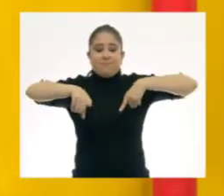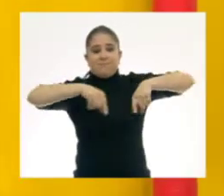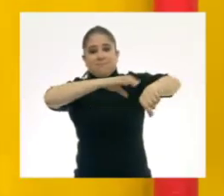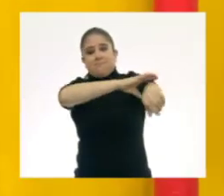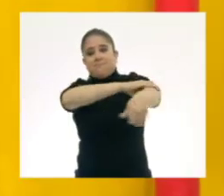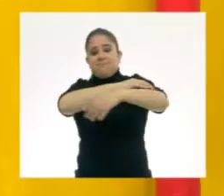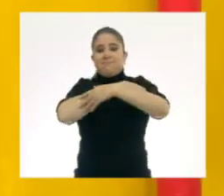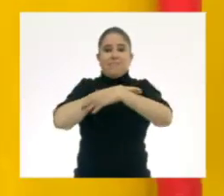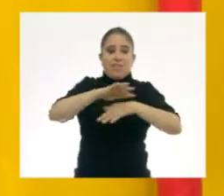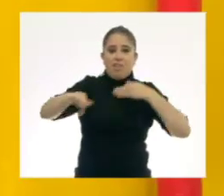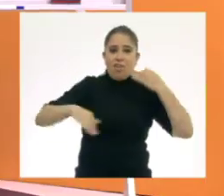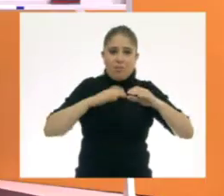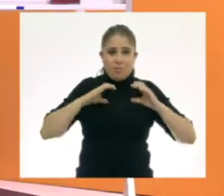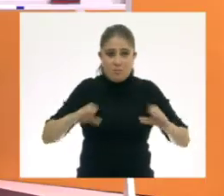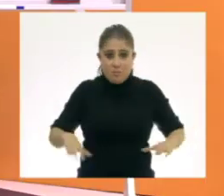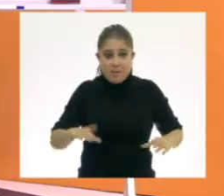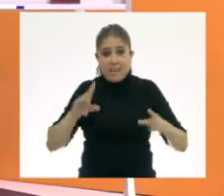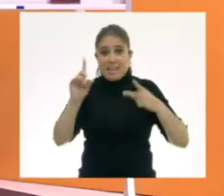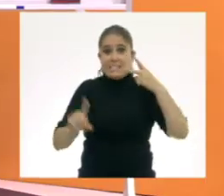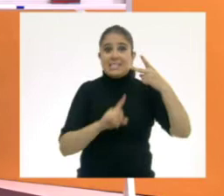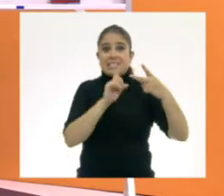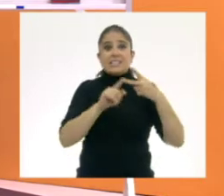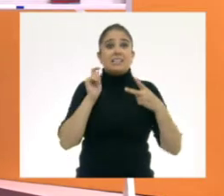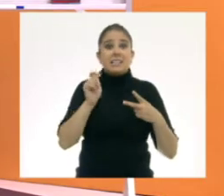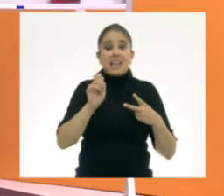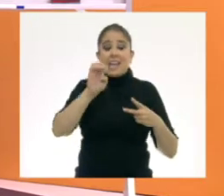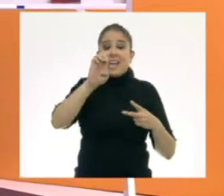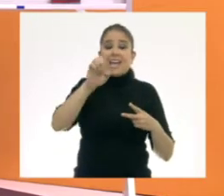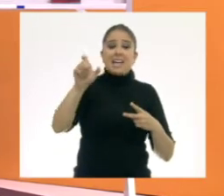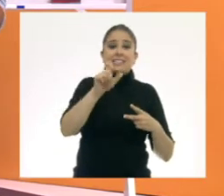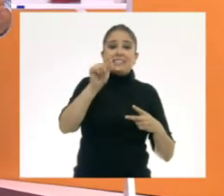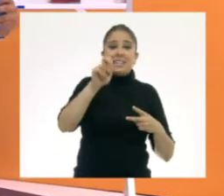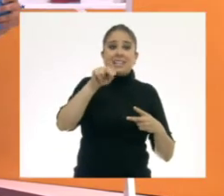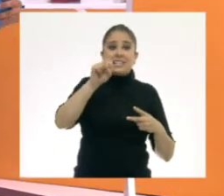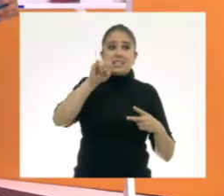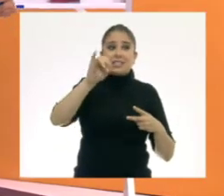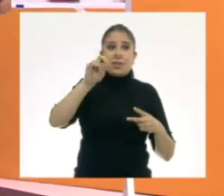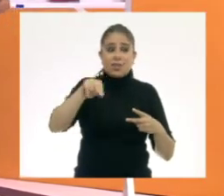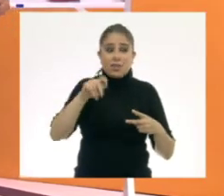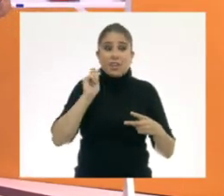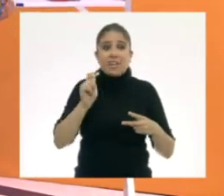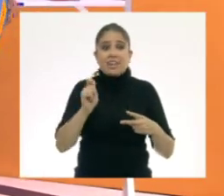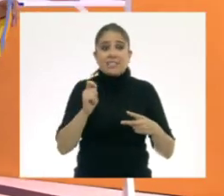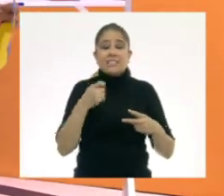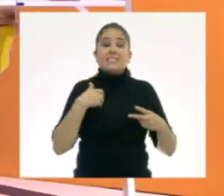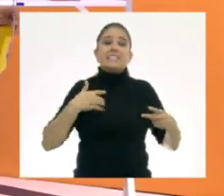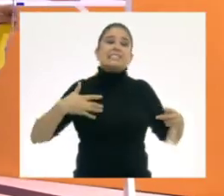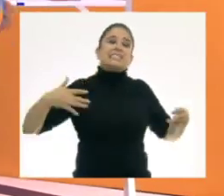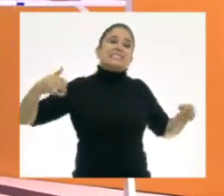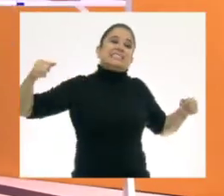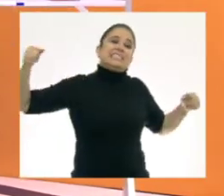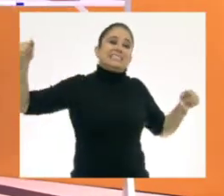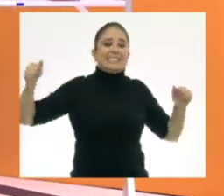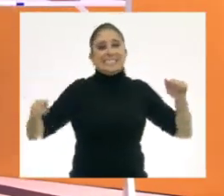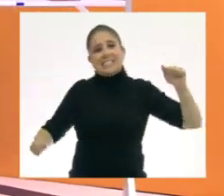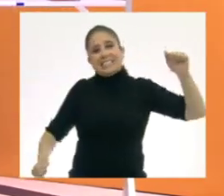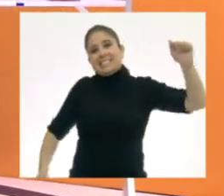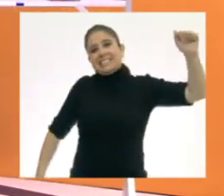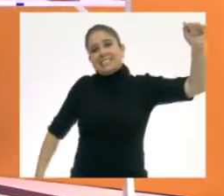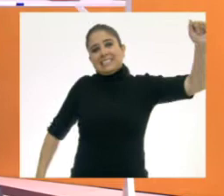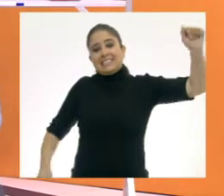partes, exactamente. Y la segunda es la extensión. Exacto, estirarse los